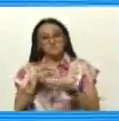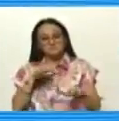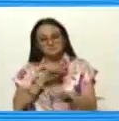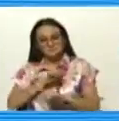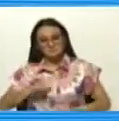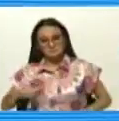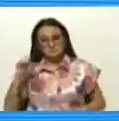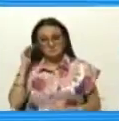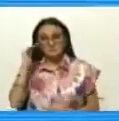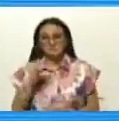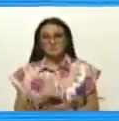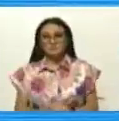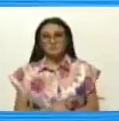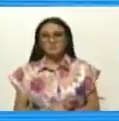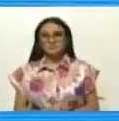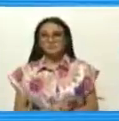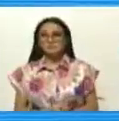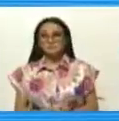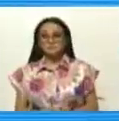Armada de Brasil.